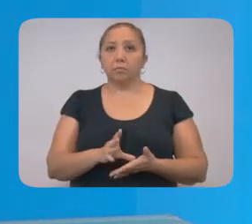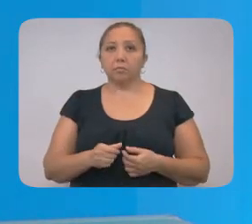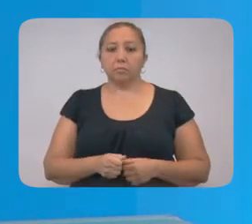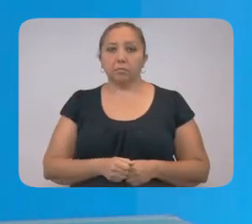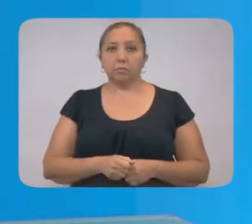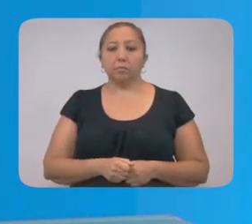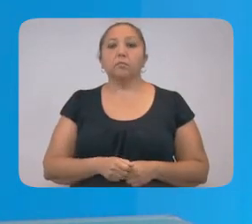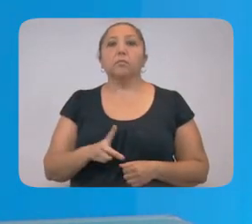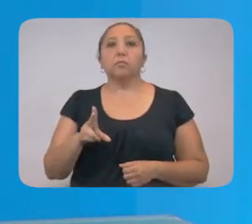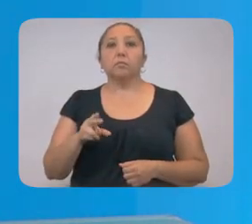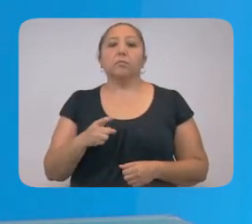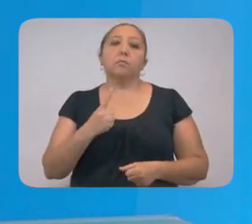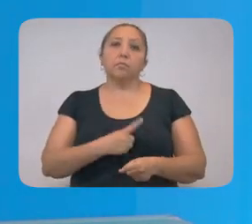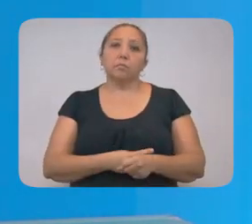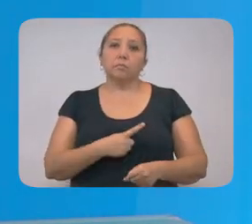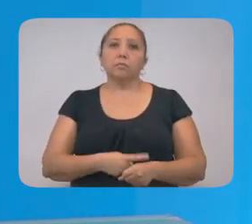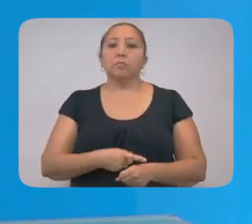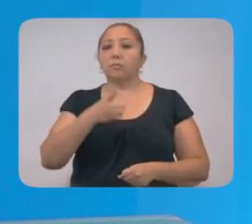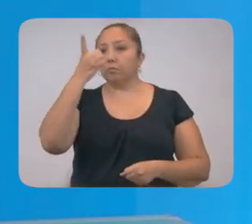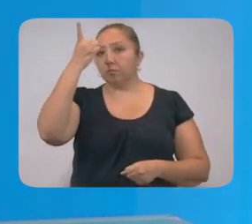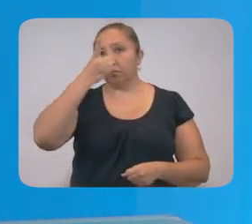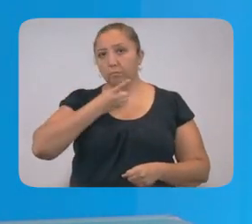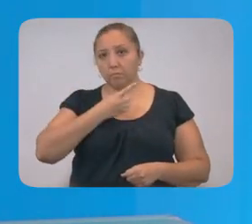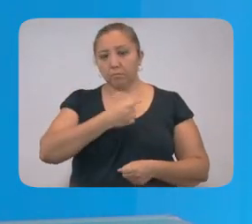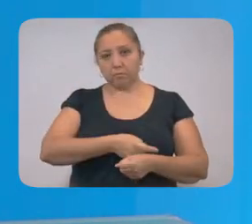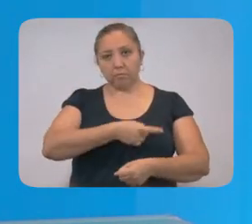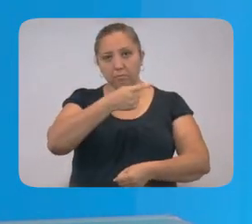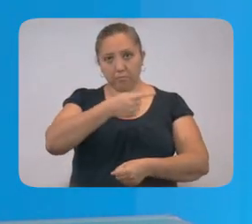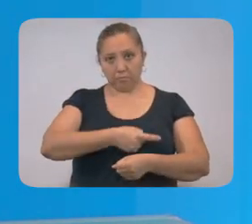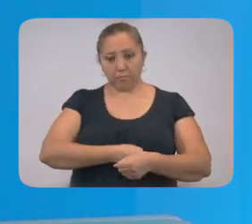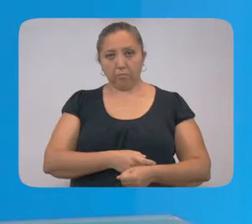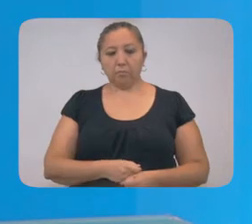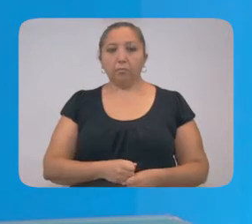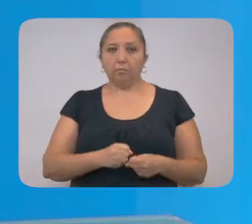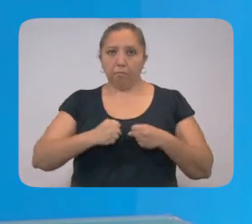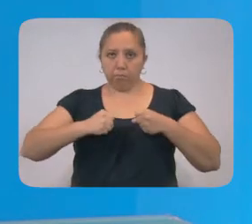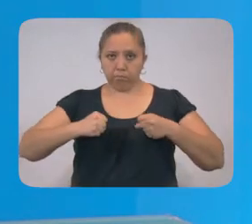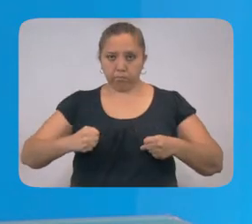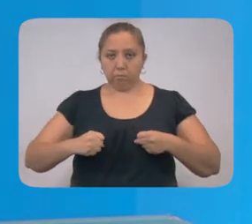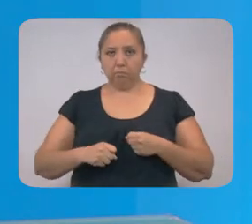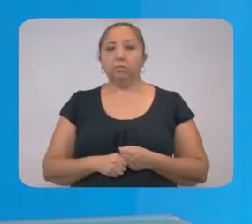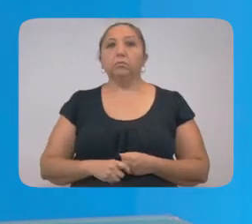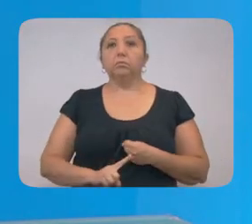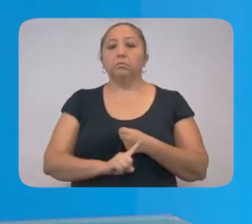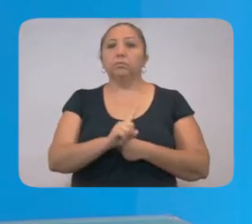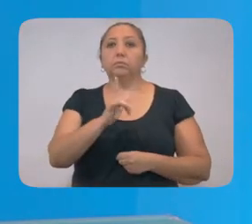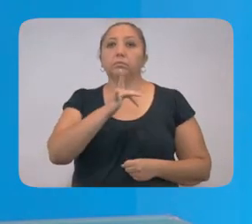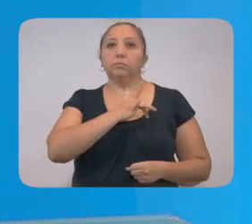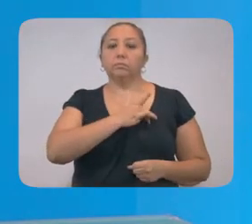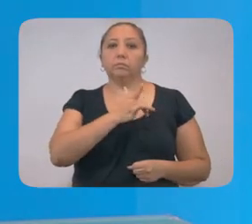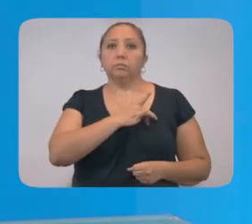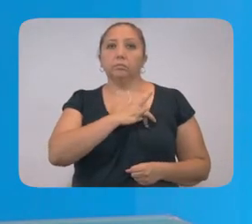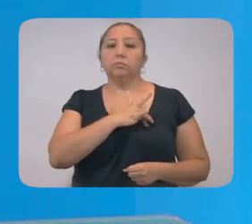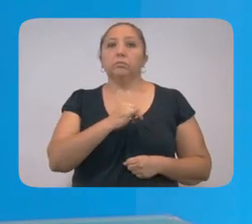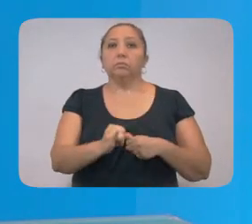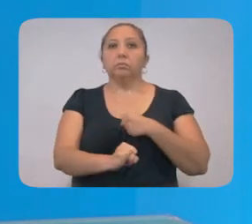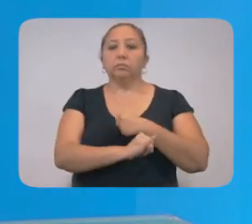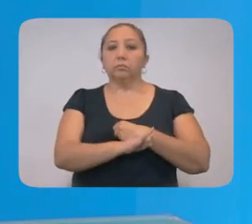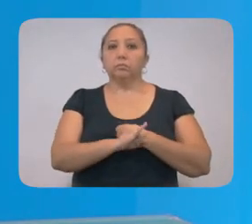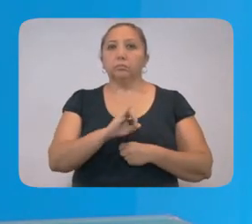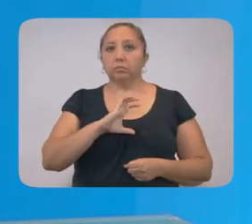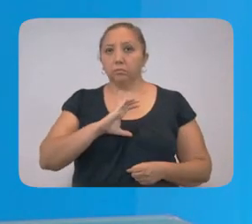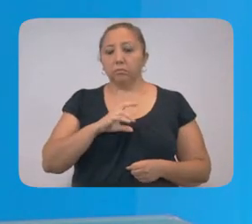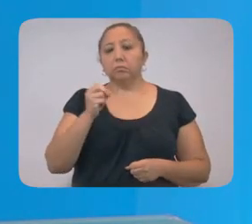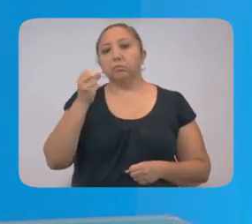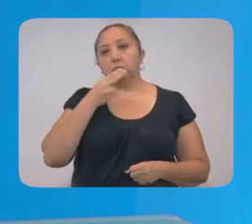discapacidad, personas con padecimientos como diabetes, hipertensión, sobrepeso, problemas cardíacos, VIH,